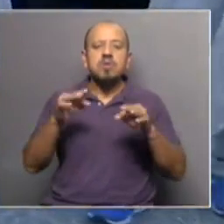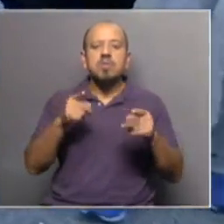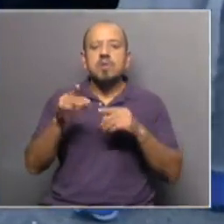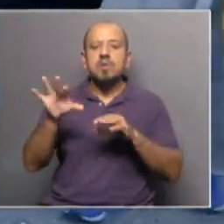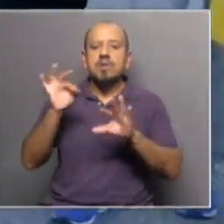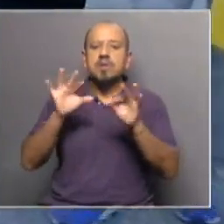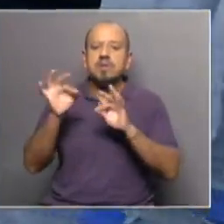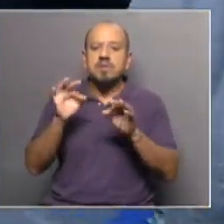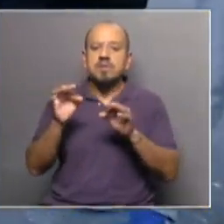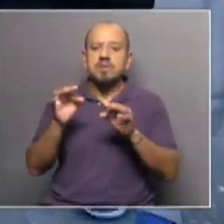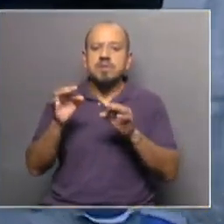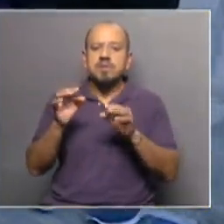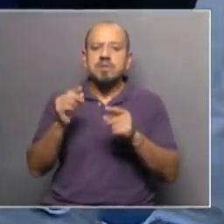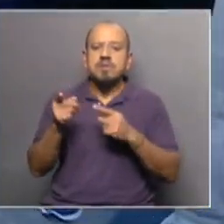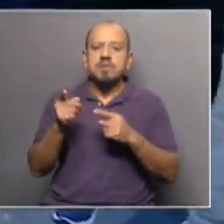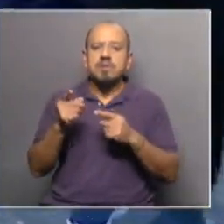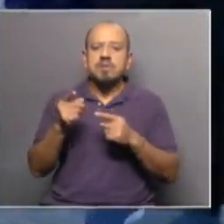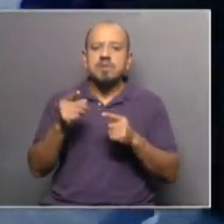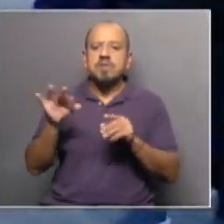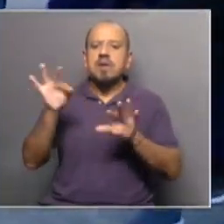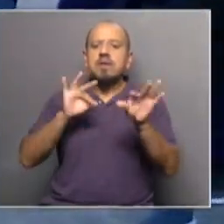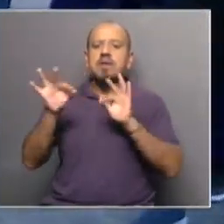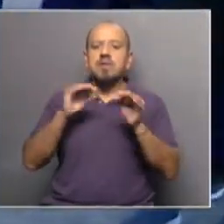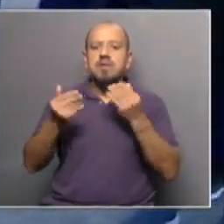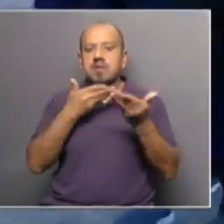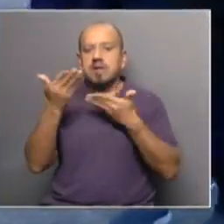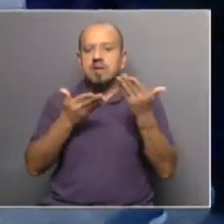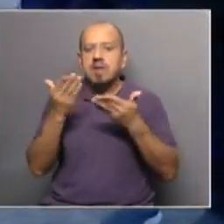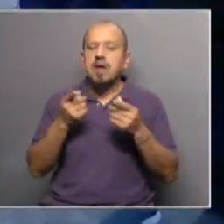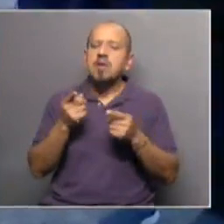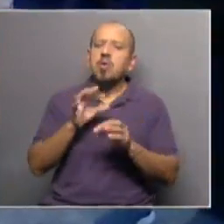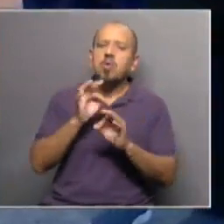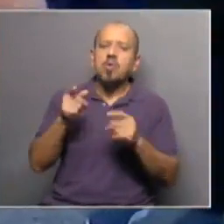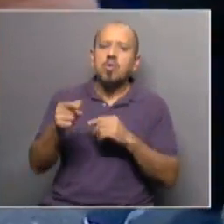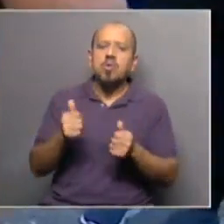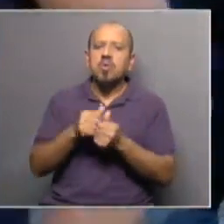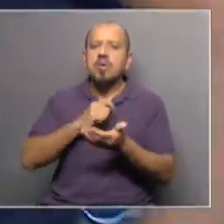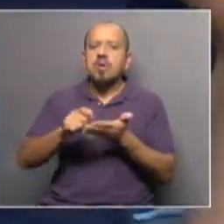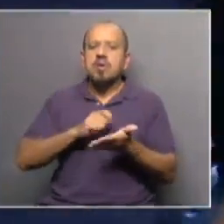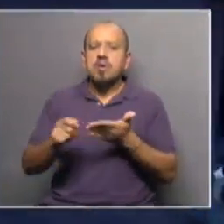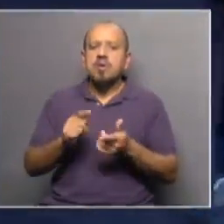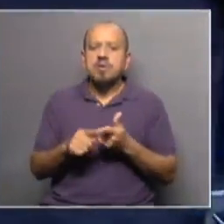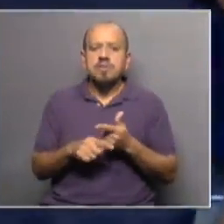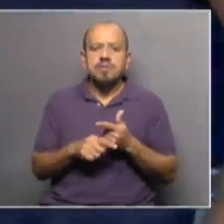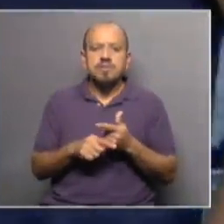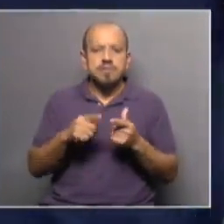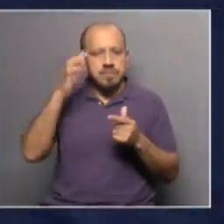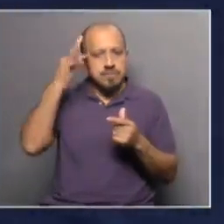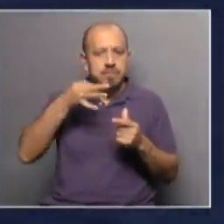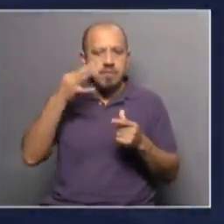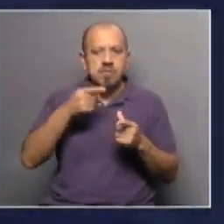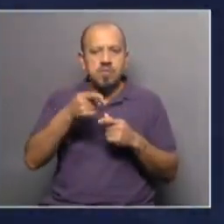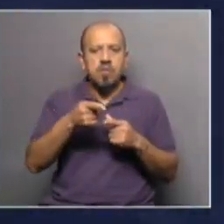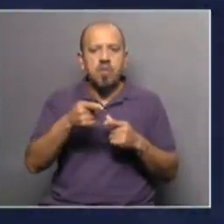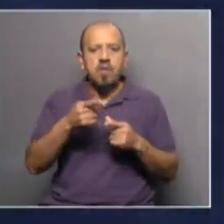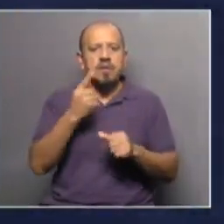eligen el formato murga, qué quiere decir? ¿Que lo eligieron? ¿Entonces cantan canciones de otros o también se juntan y escriben? No, sí, en realidad es este año recién